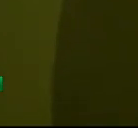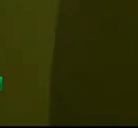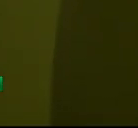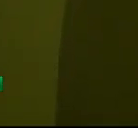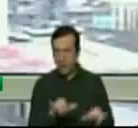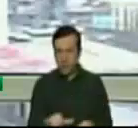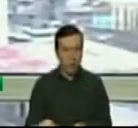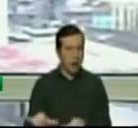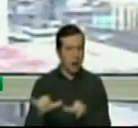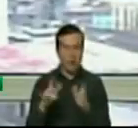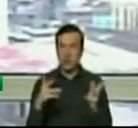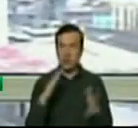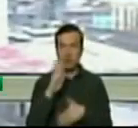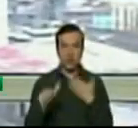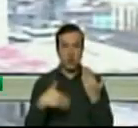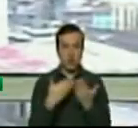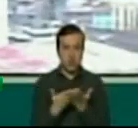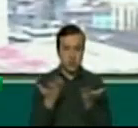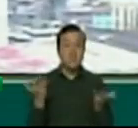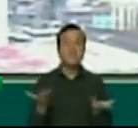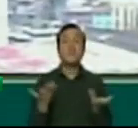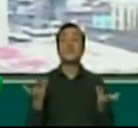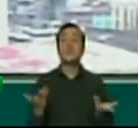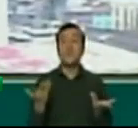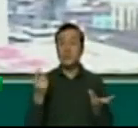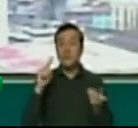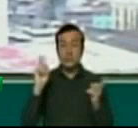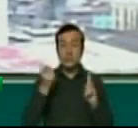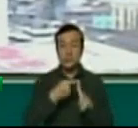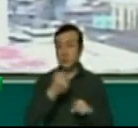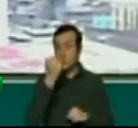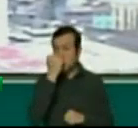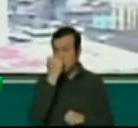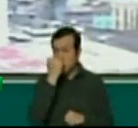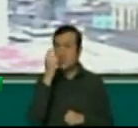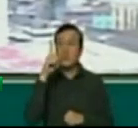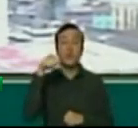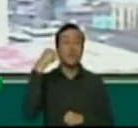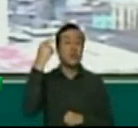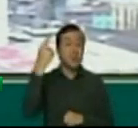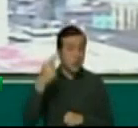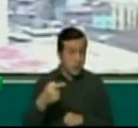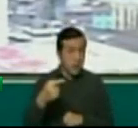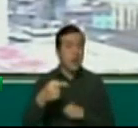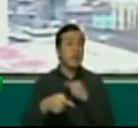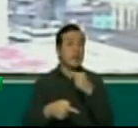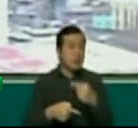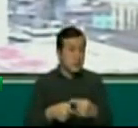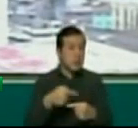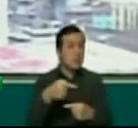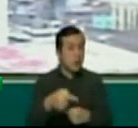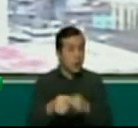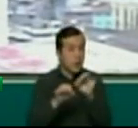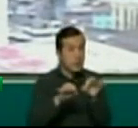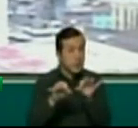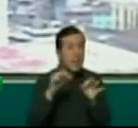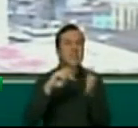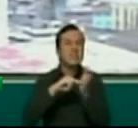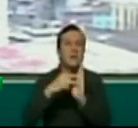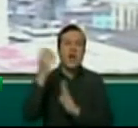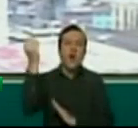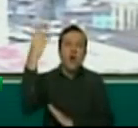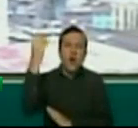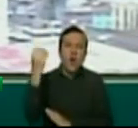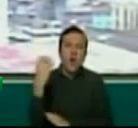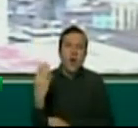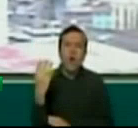nacional. Todas las zonas empiezan en rojo y a partir de los próximos días vamos a explicar cuáles son las implicaciones cuando